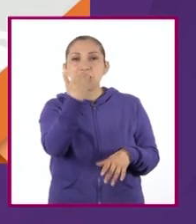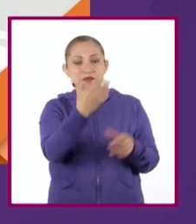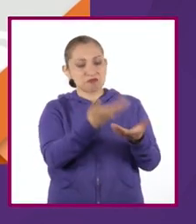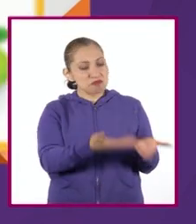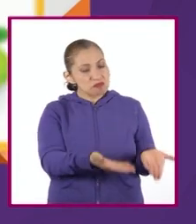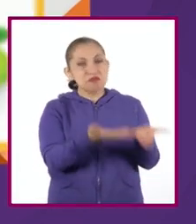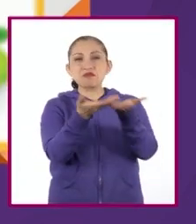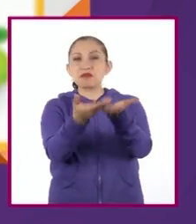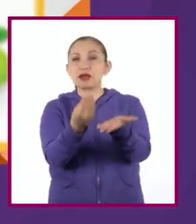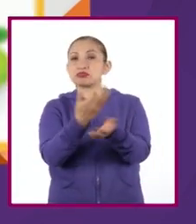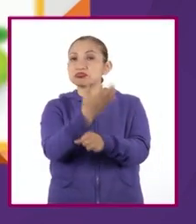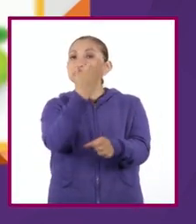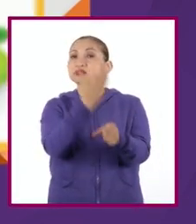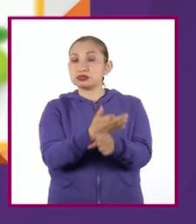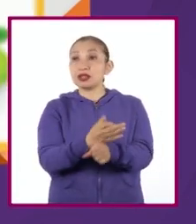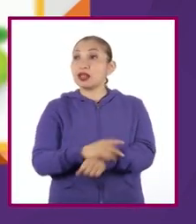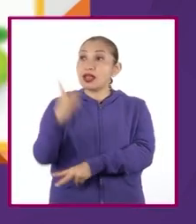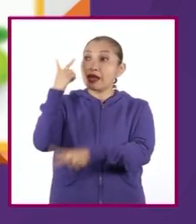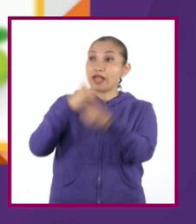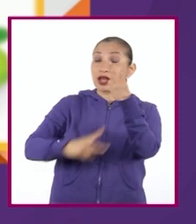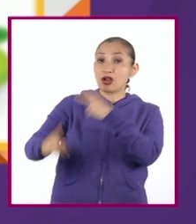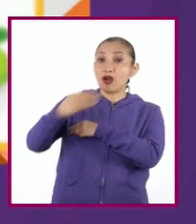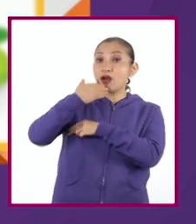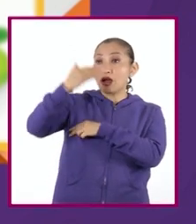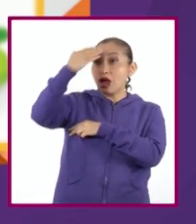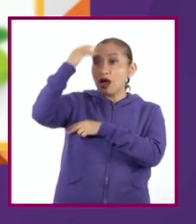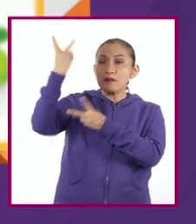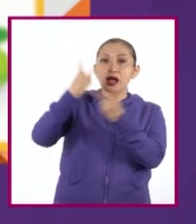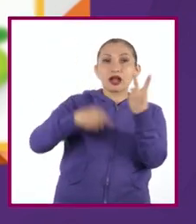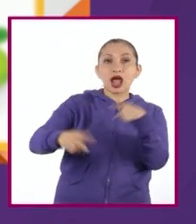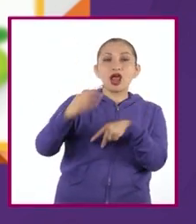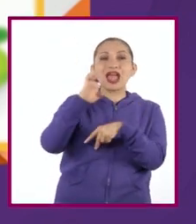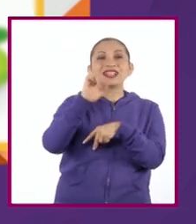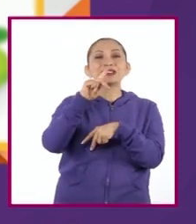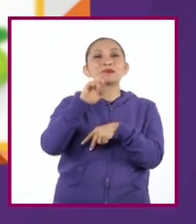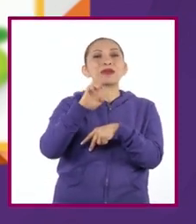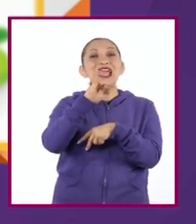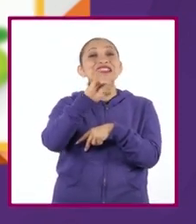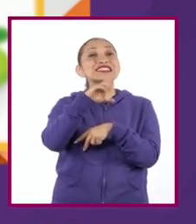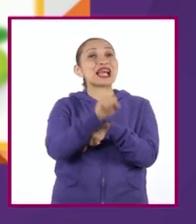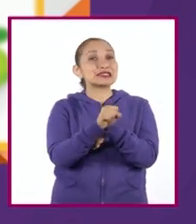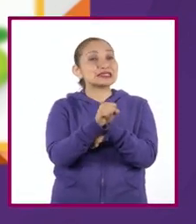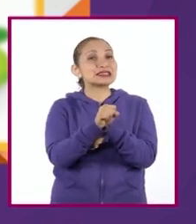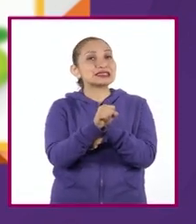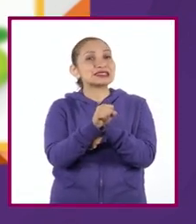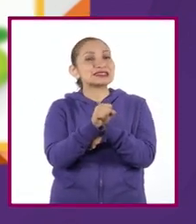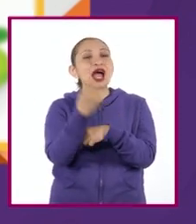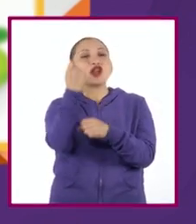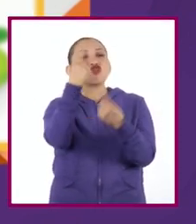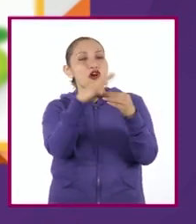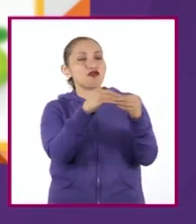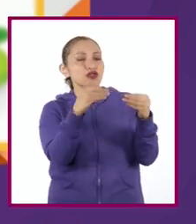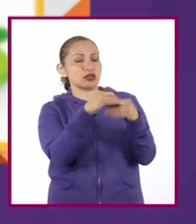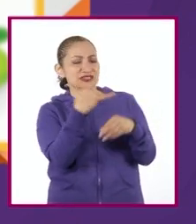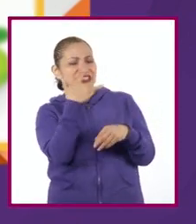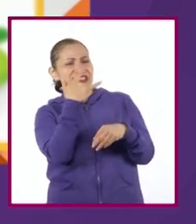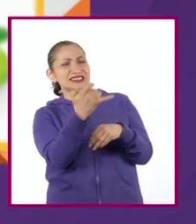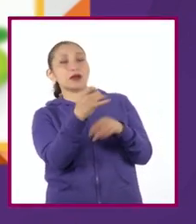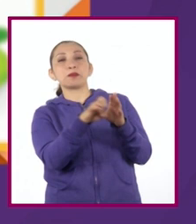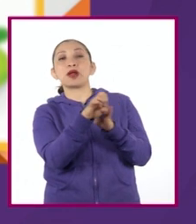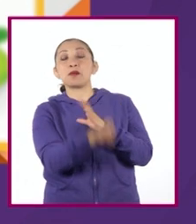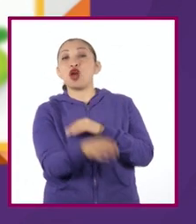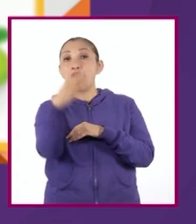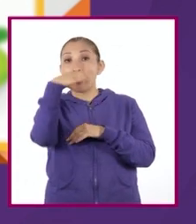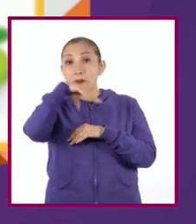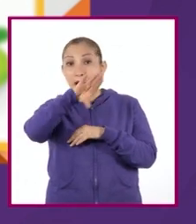servida. Del lejano oriente llegaron no solo las especias, sino algunos frutos exóticos como